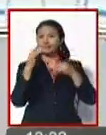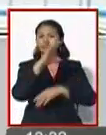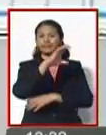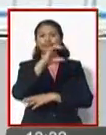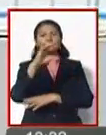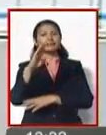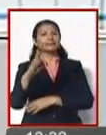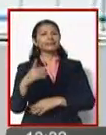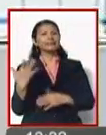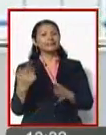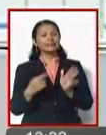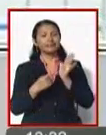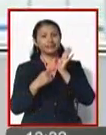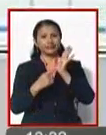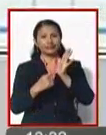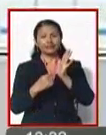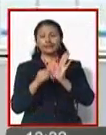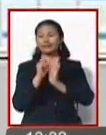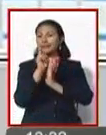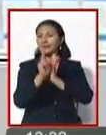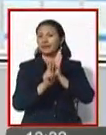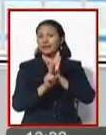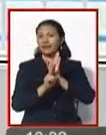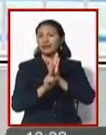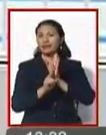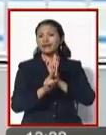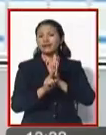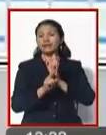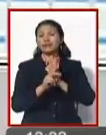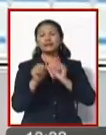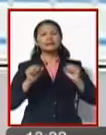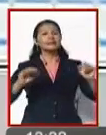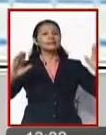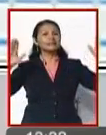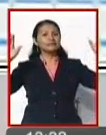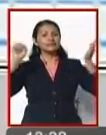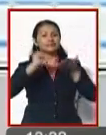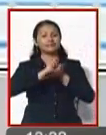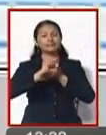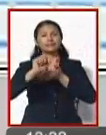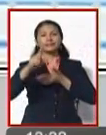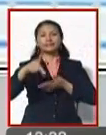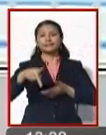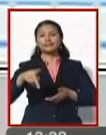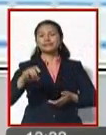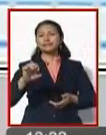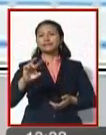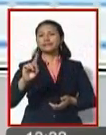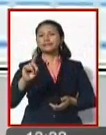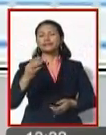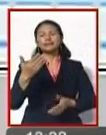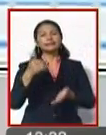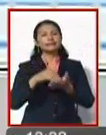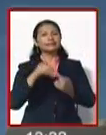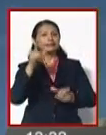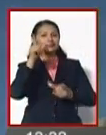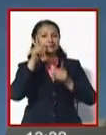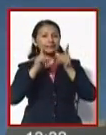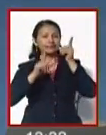hasta Cochabamba, porque le vamos a mostrar imágenes del Cristo de San Pedro que nuevamente habría derramado